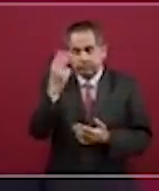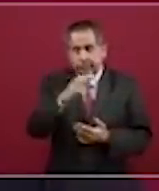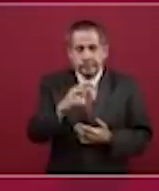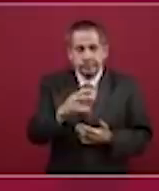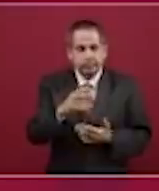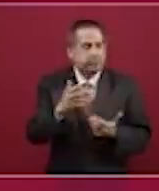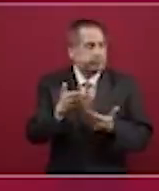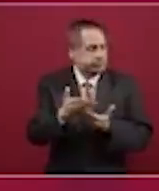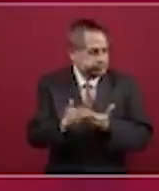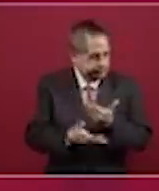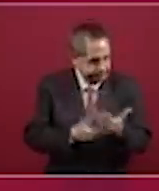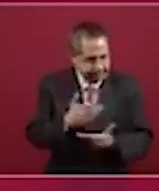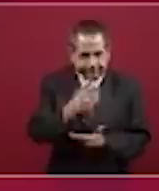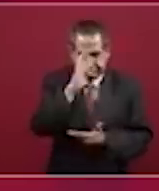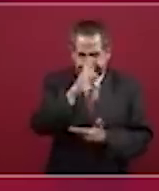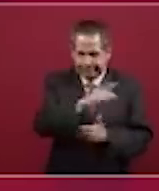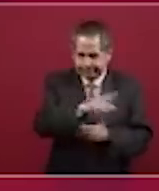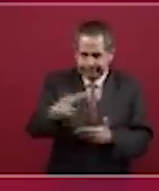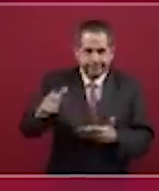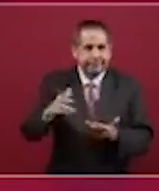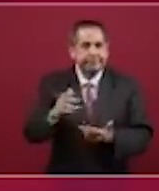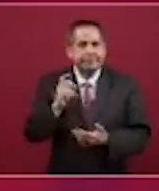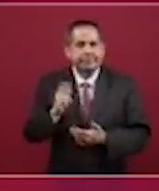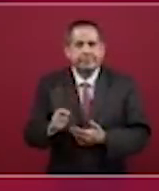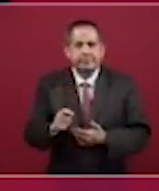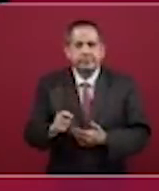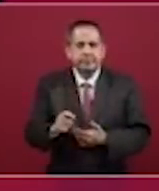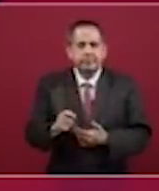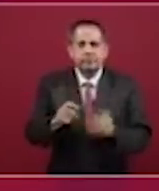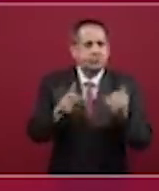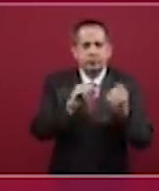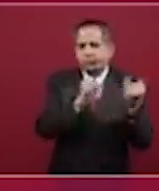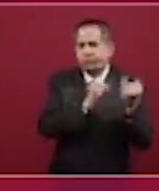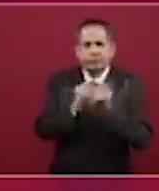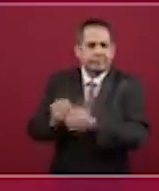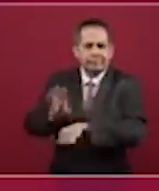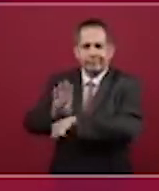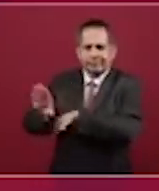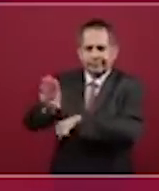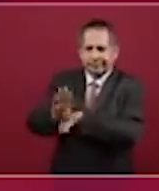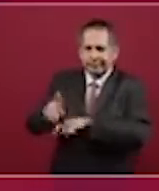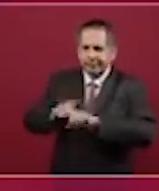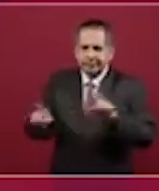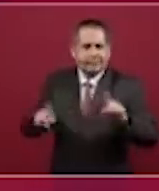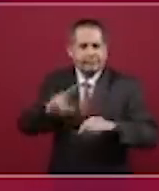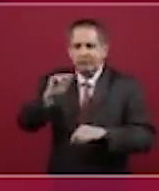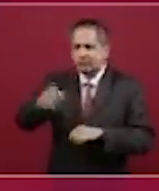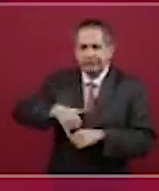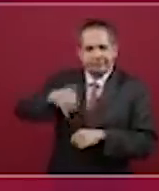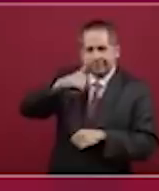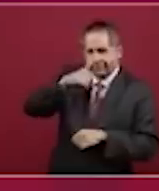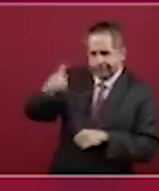con todo respeto, no es Brasil, no es Italia,